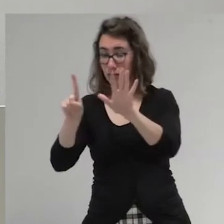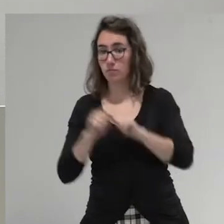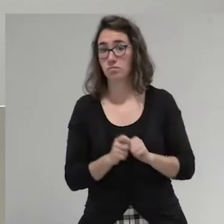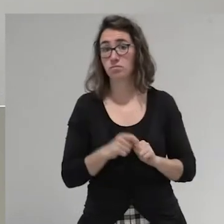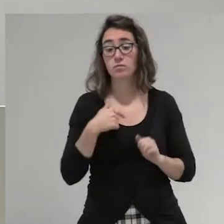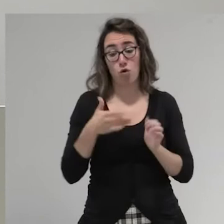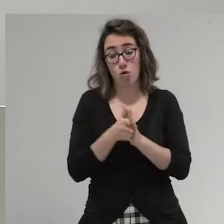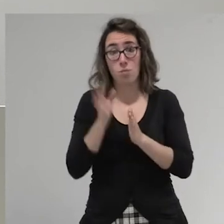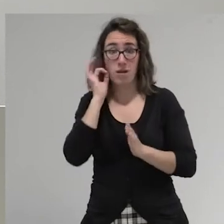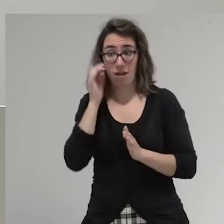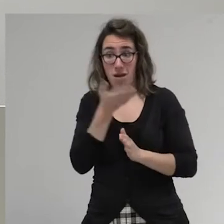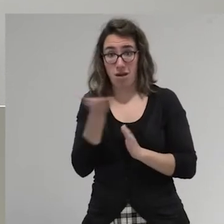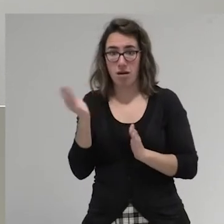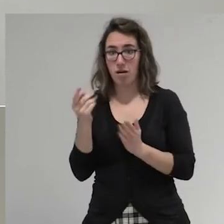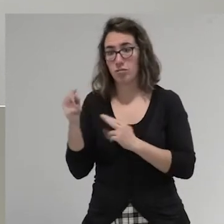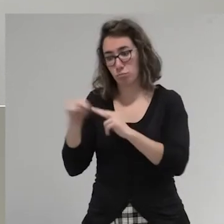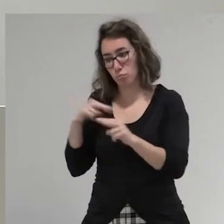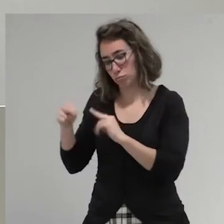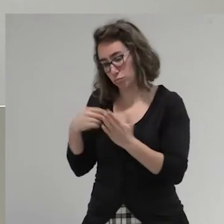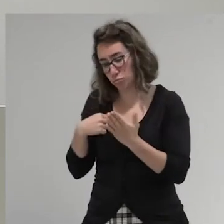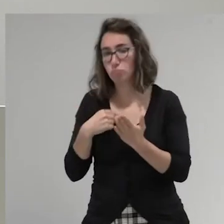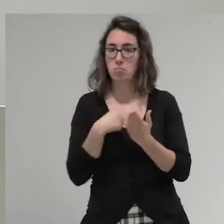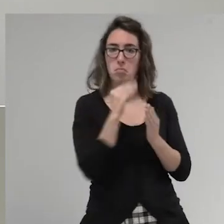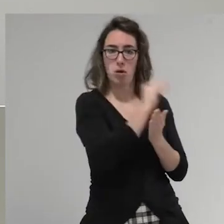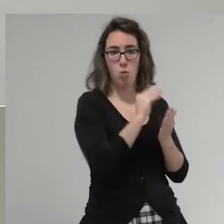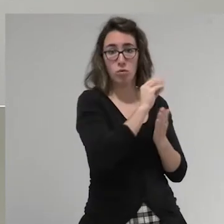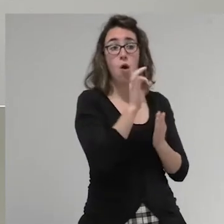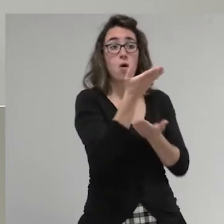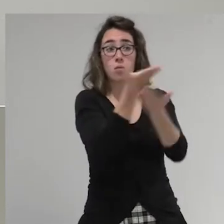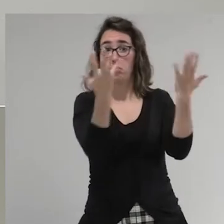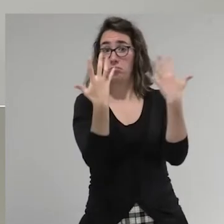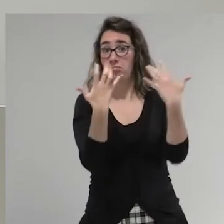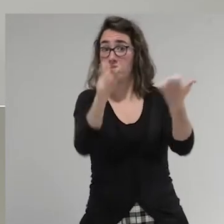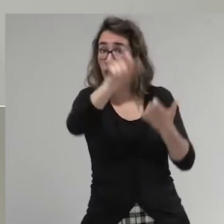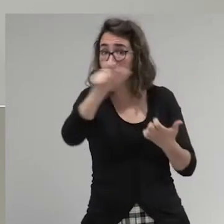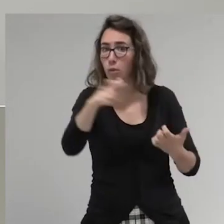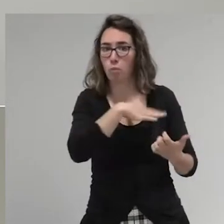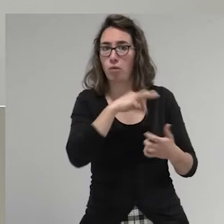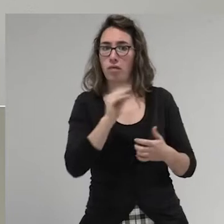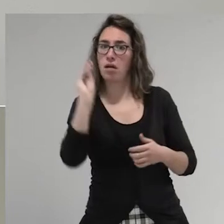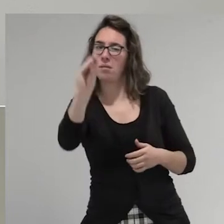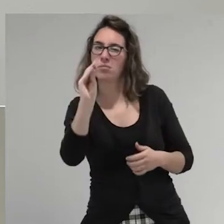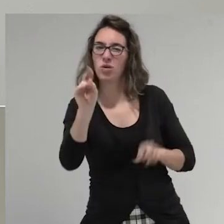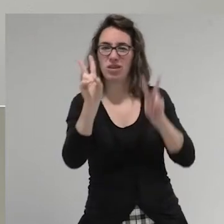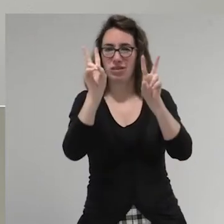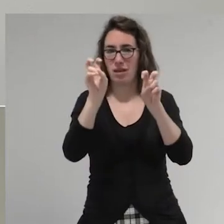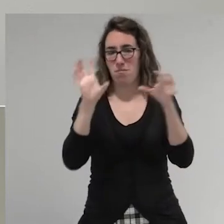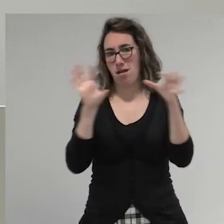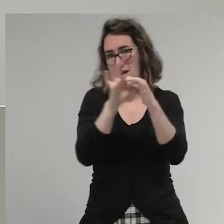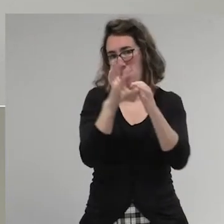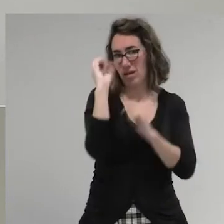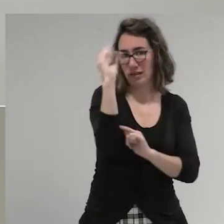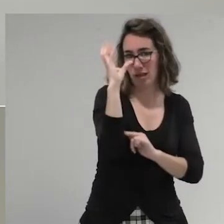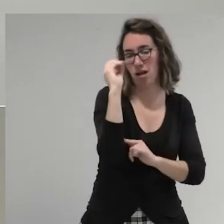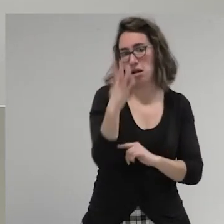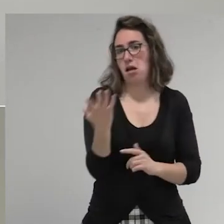estamos aquí podemos hacerle preguntas o reflexiones a Ainhoa sobre lo que nos ha expuesto y